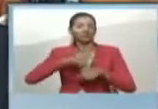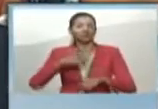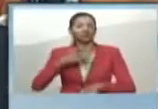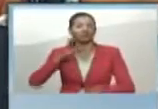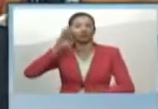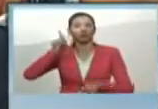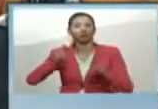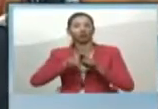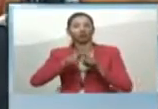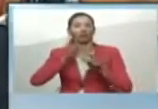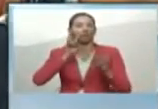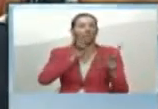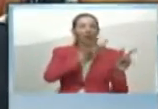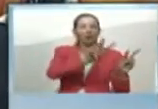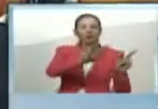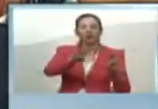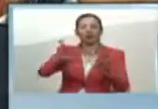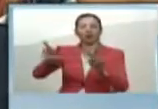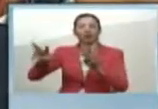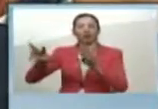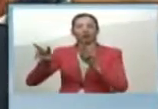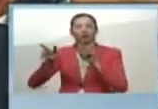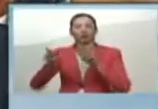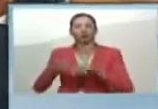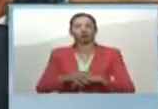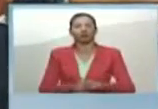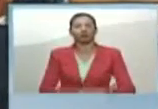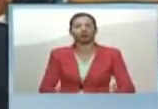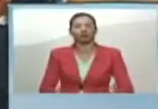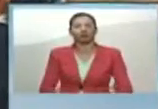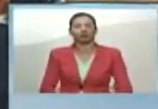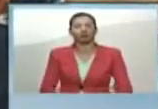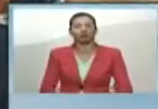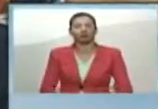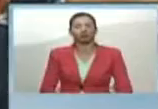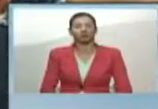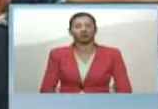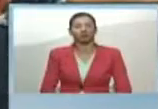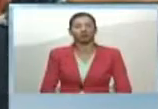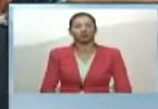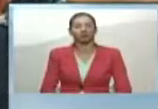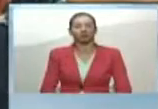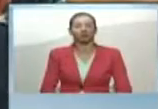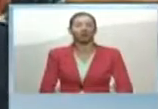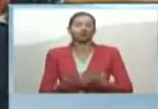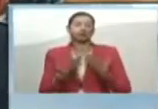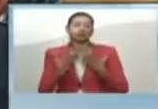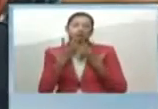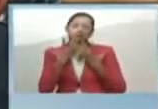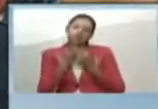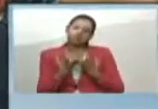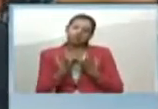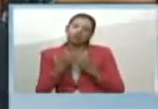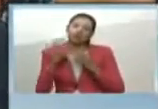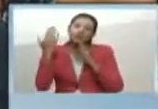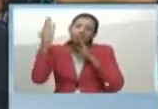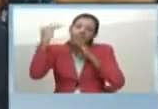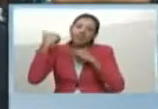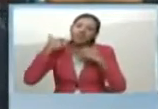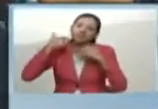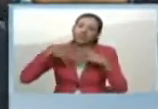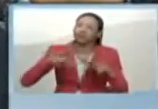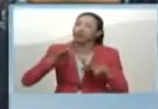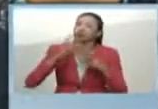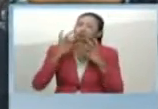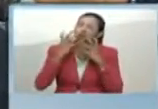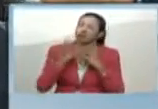un paisaje. No miremos hoy la desesperanza. No caigamos en una depresión